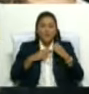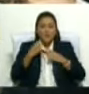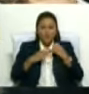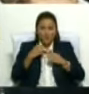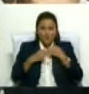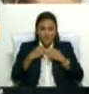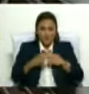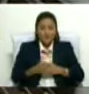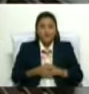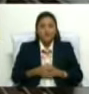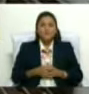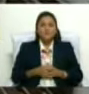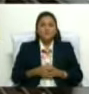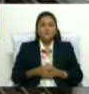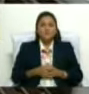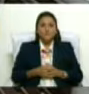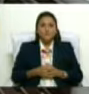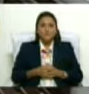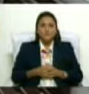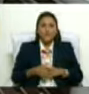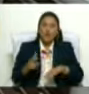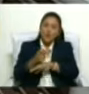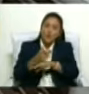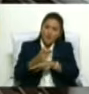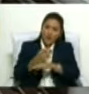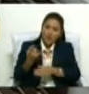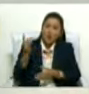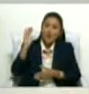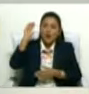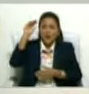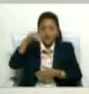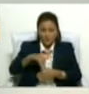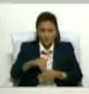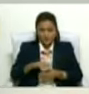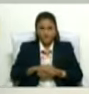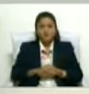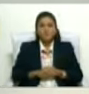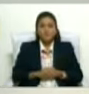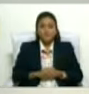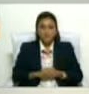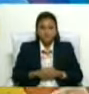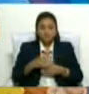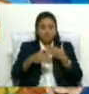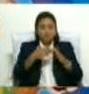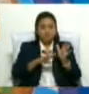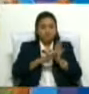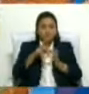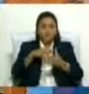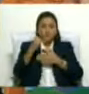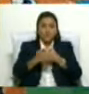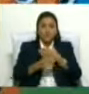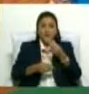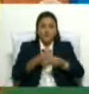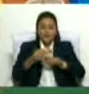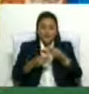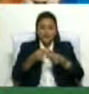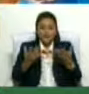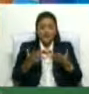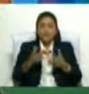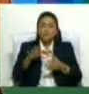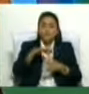significa para nosotros. Finalmente, la gobernadora del estado de Aragua, Karina Carpio, informó que avanzan en un proyecto para la creación de una